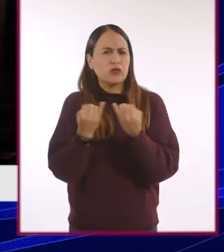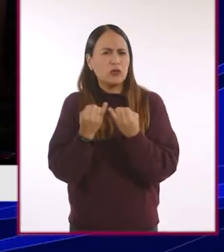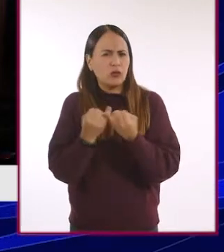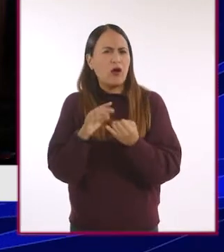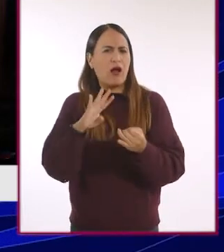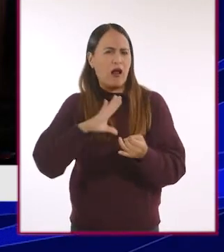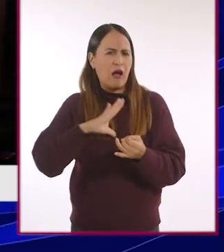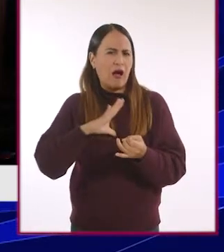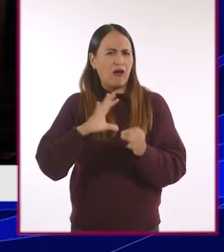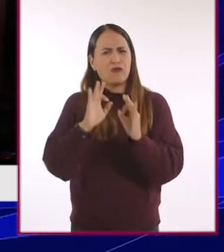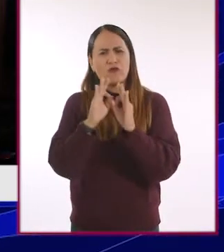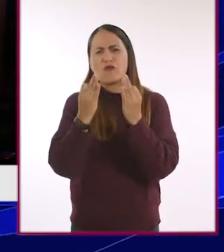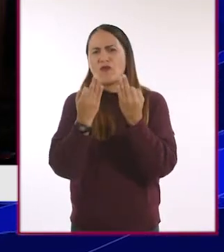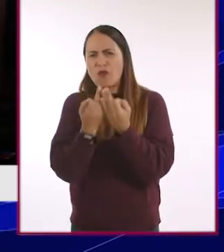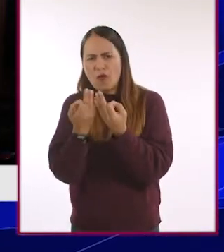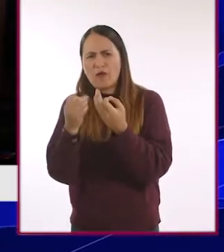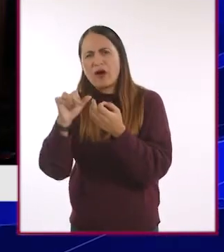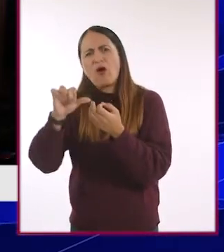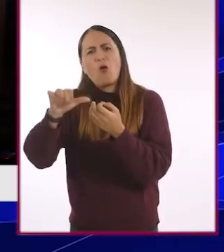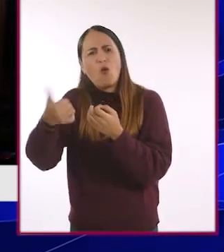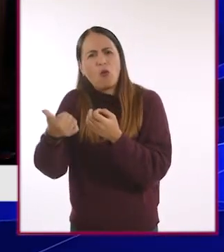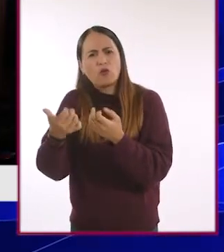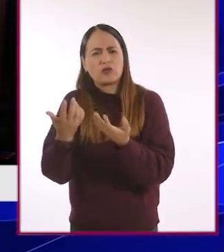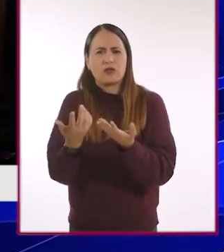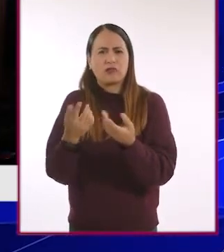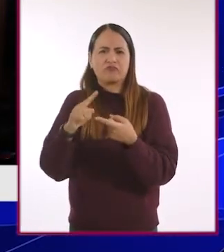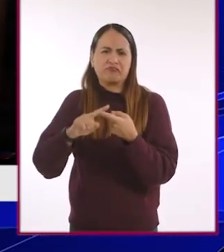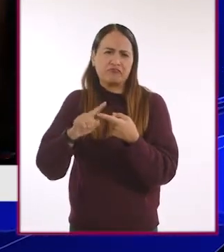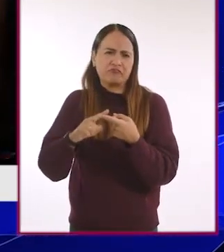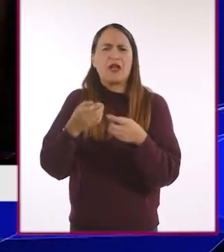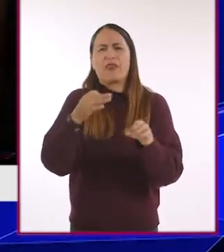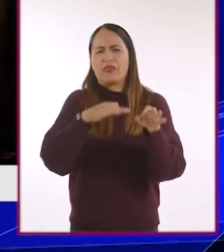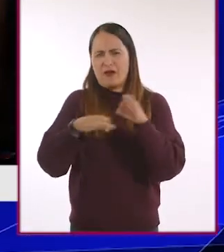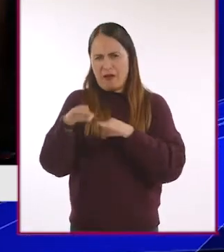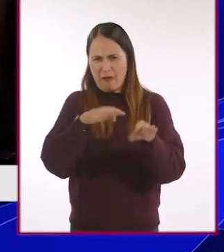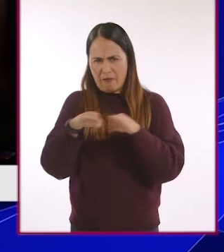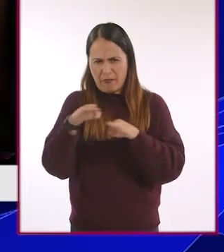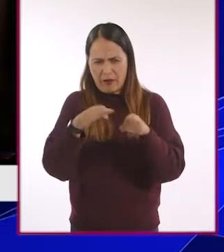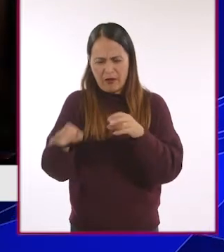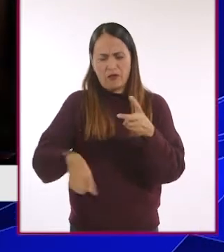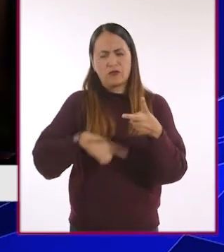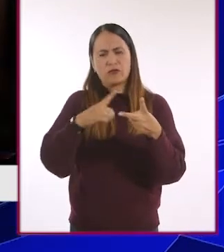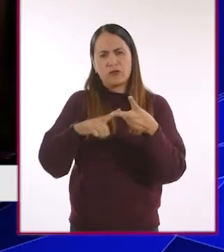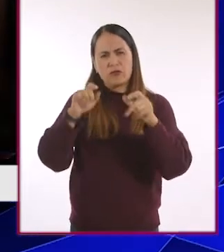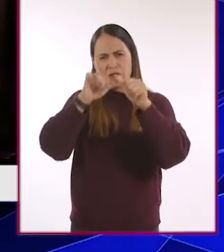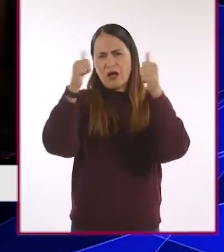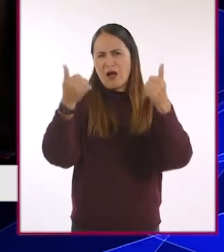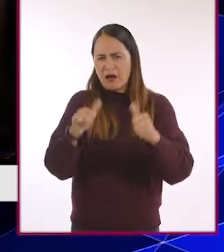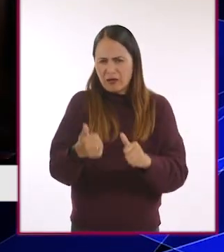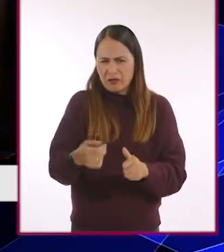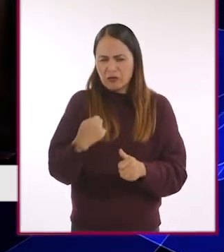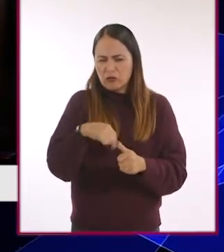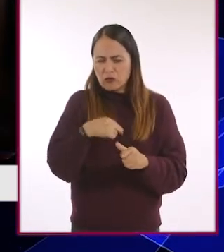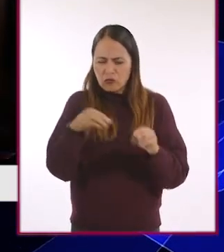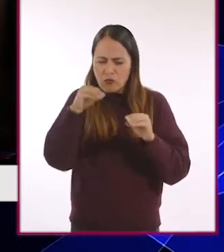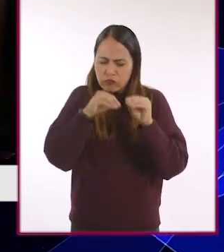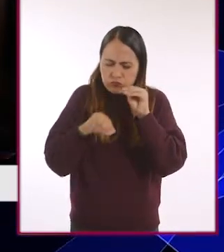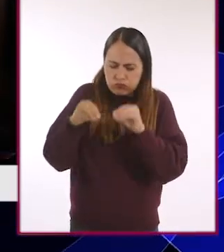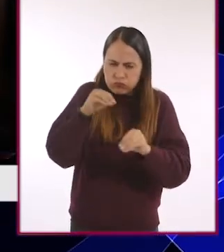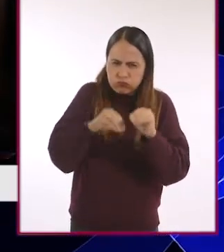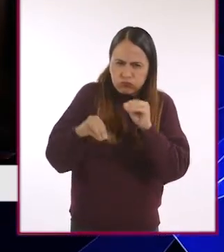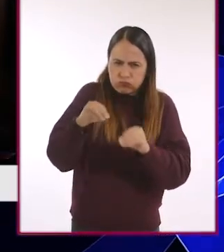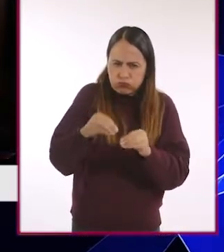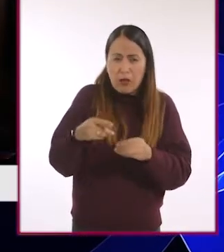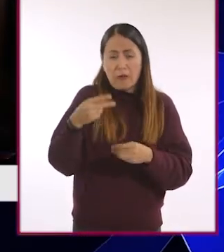aplicamos totalmente de manera tanto en el flujo de trabajo como artísticamente, ¿no? Entonces, la mayoría de